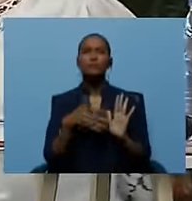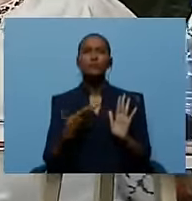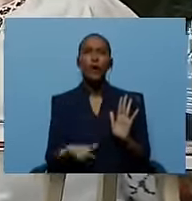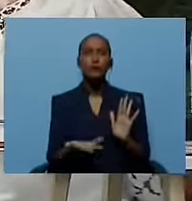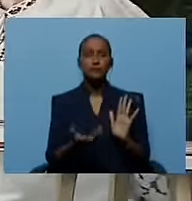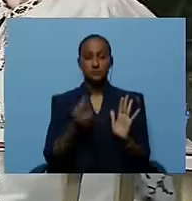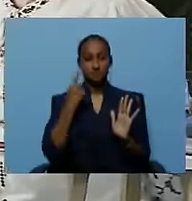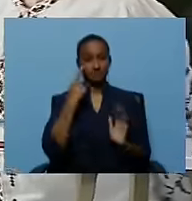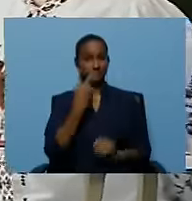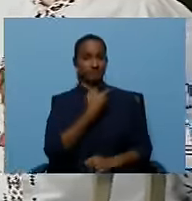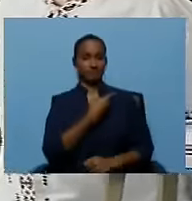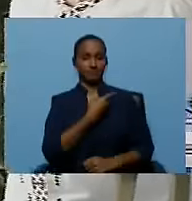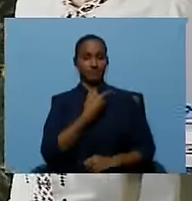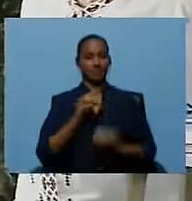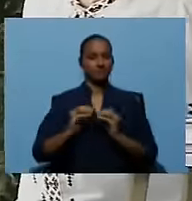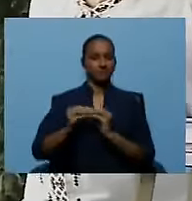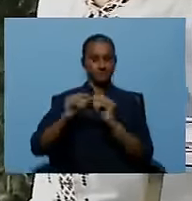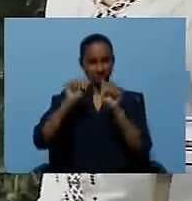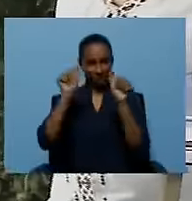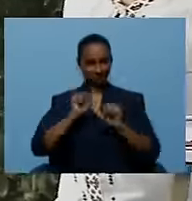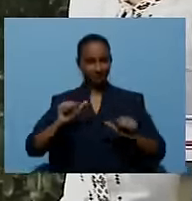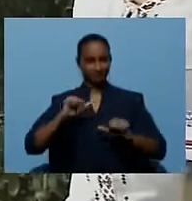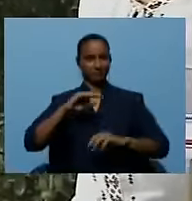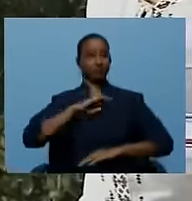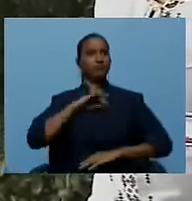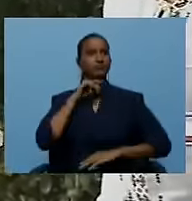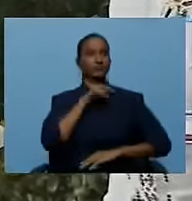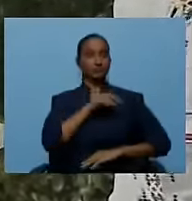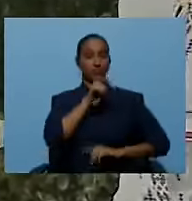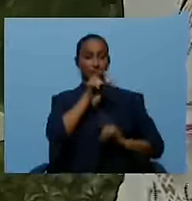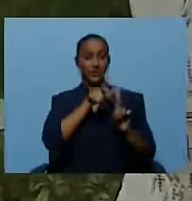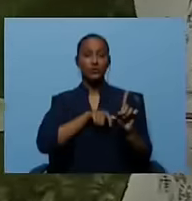de este joven eterno, un joven eterno